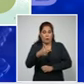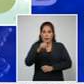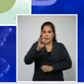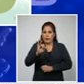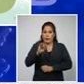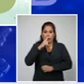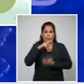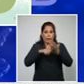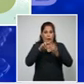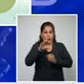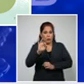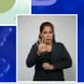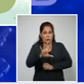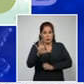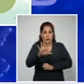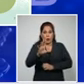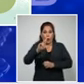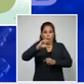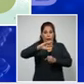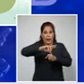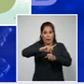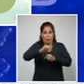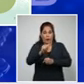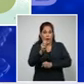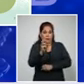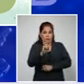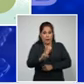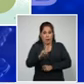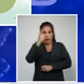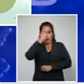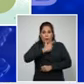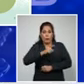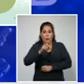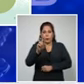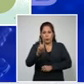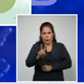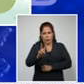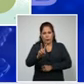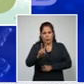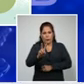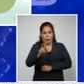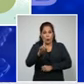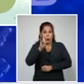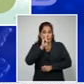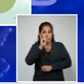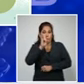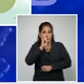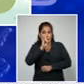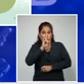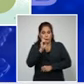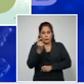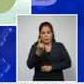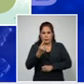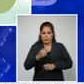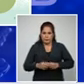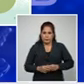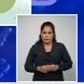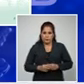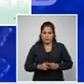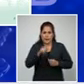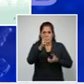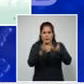5, Limonar 3, Los Arabos 2 y Unión de Reyes 1. Cienfuegos